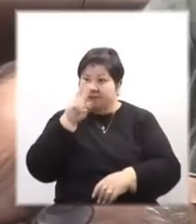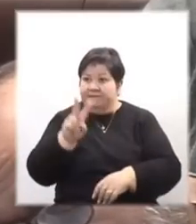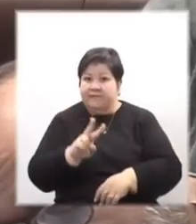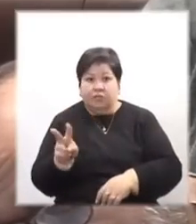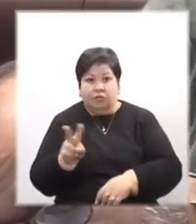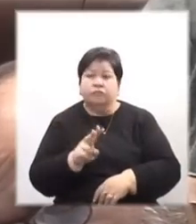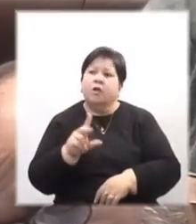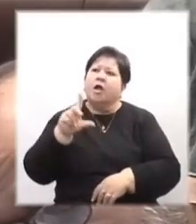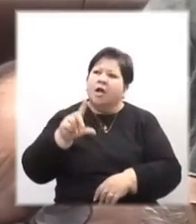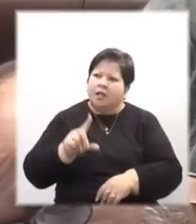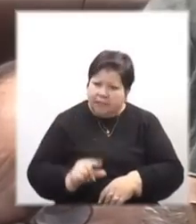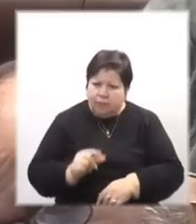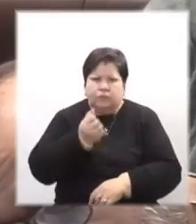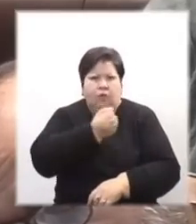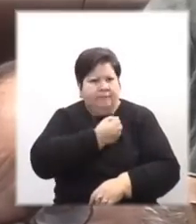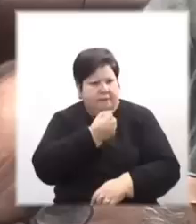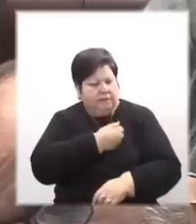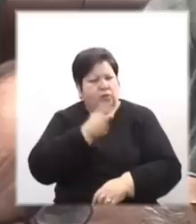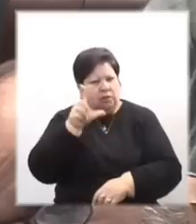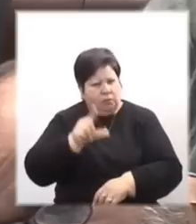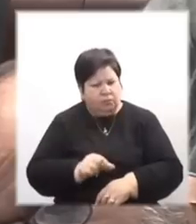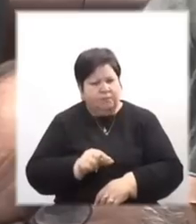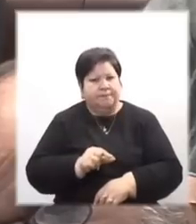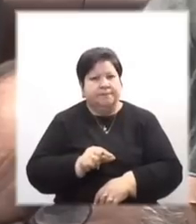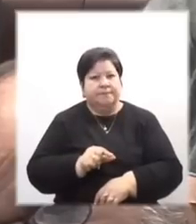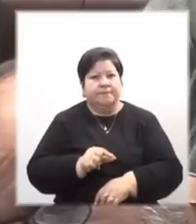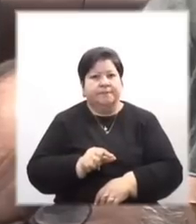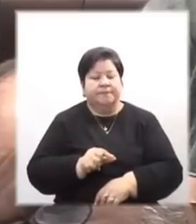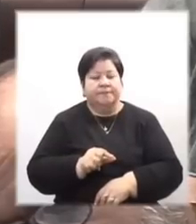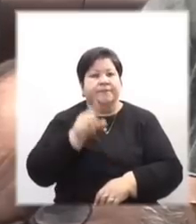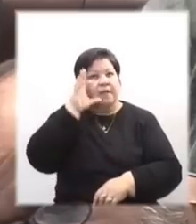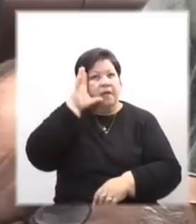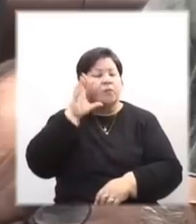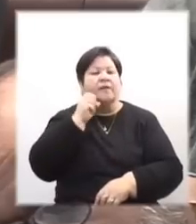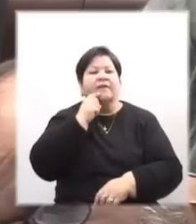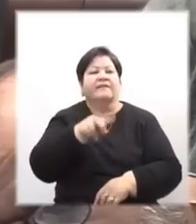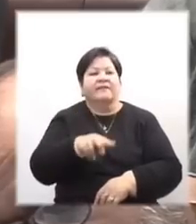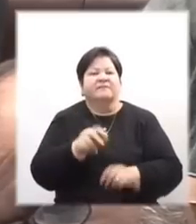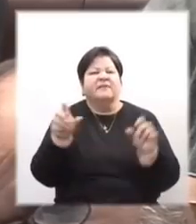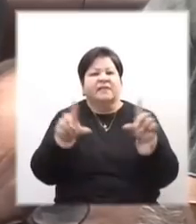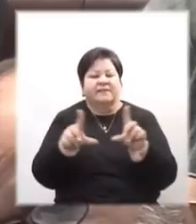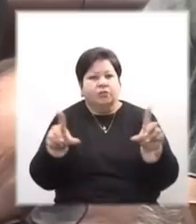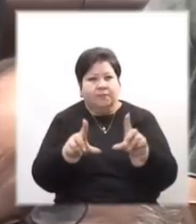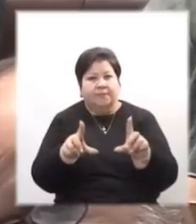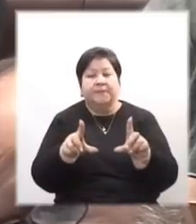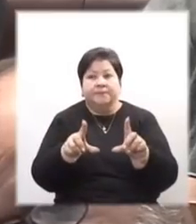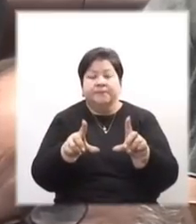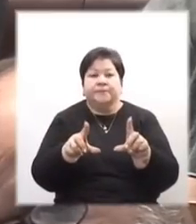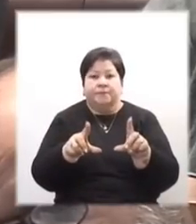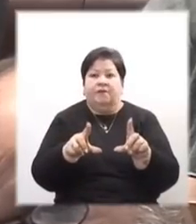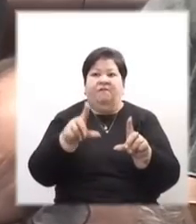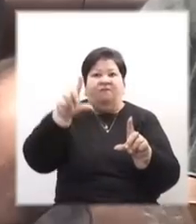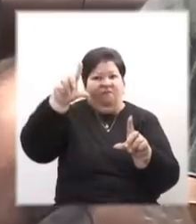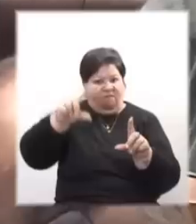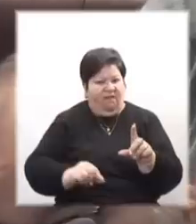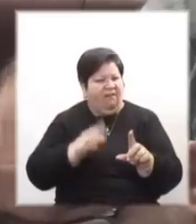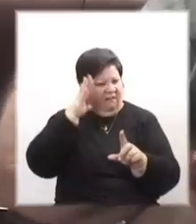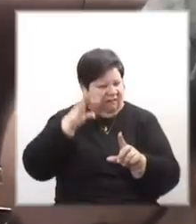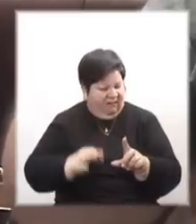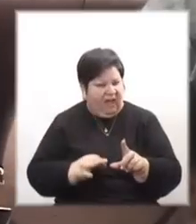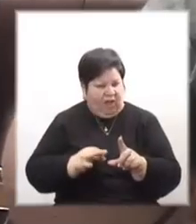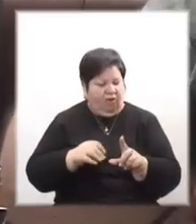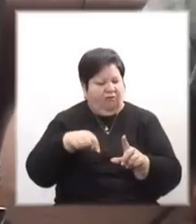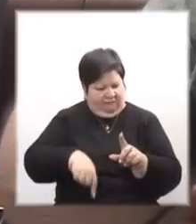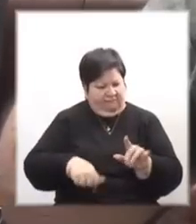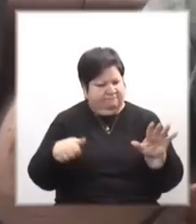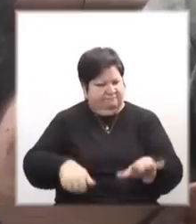2022 iban a bajar los homicidios. Recordemos lo que dijo allí. Creo que van a bajar sustancialmente los homicidios durante